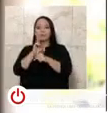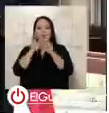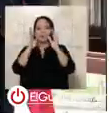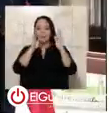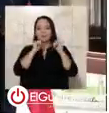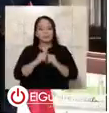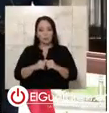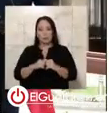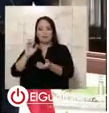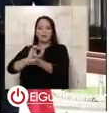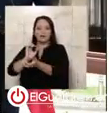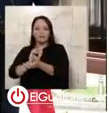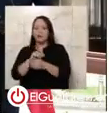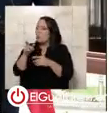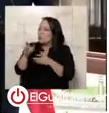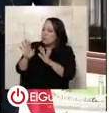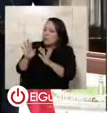de primer nivel de atención. ¿Qué tienen?